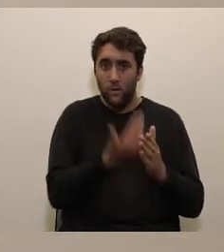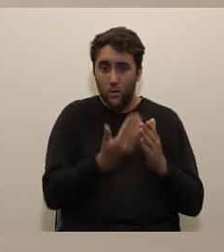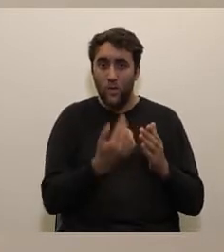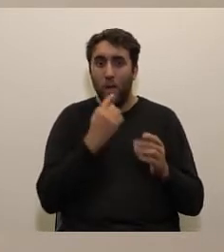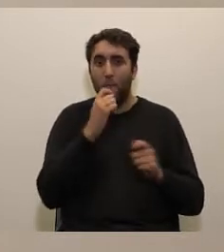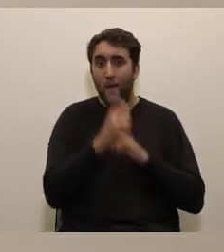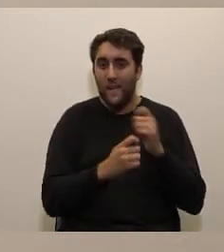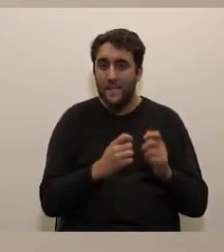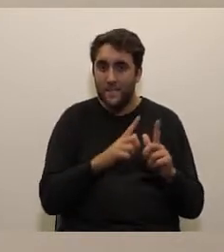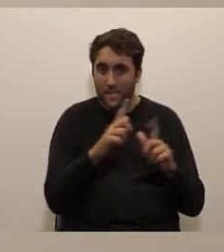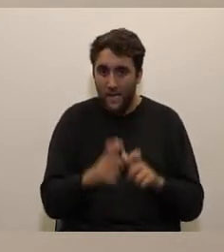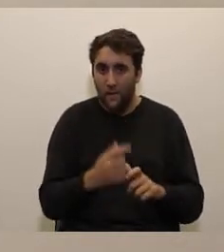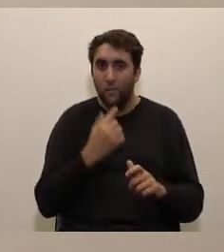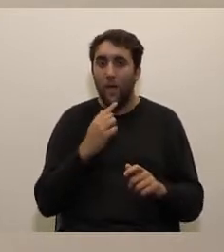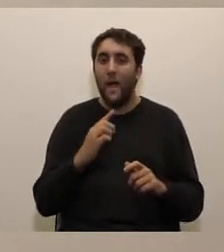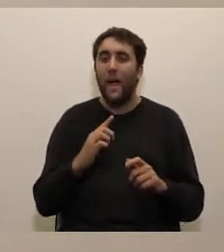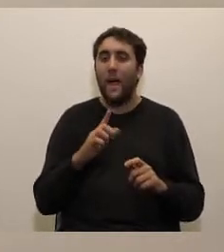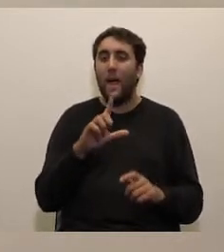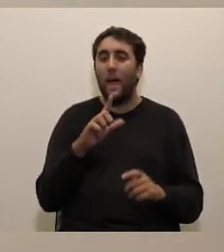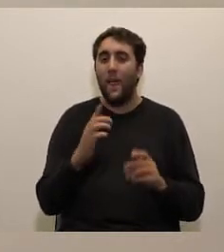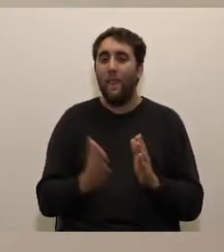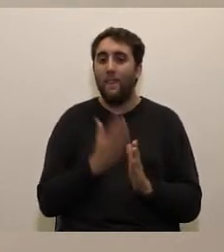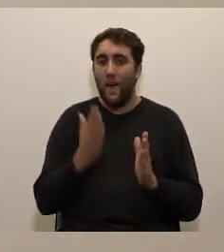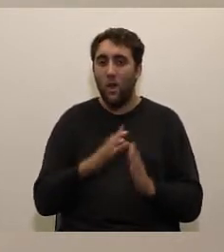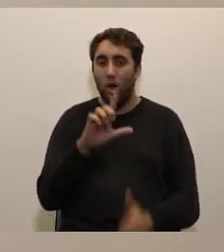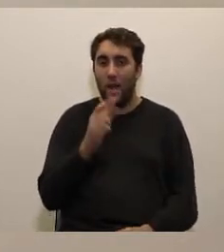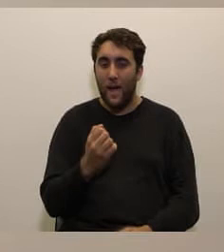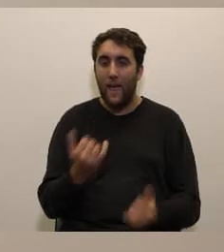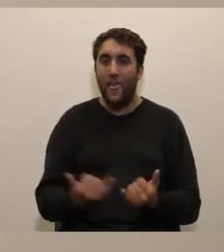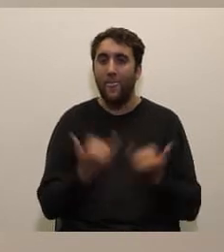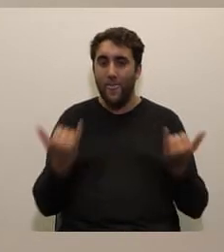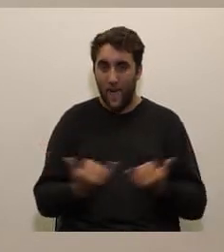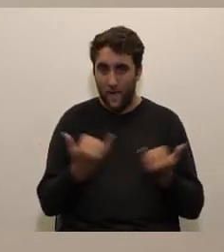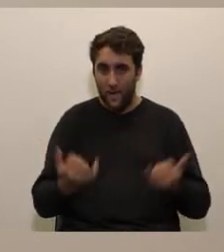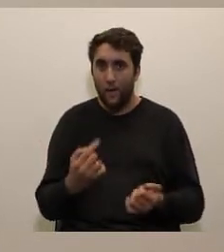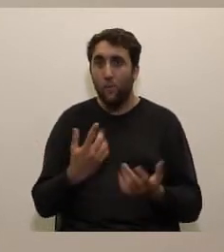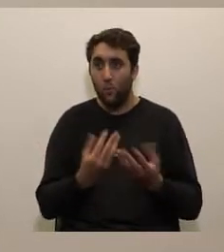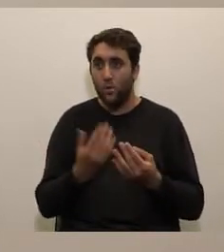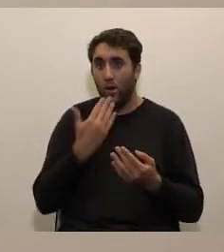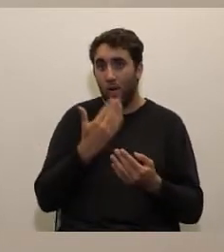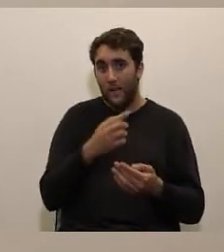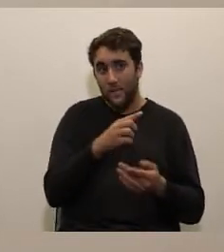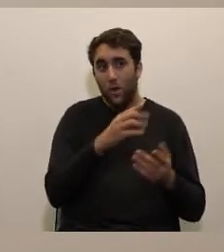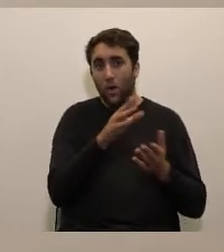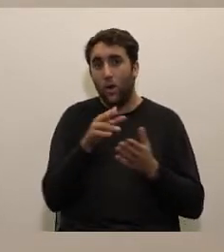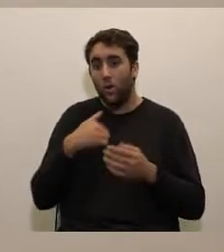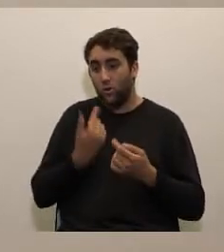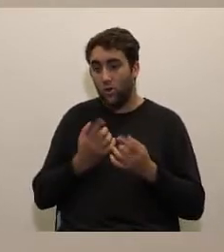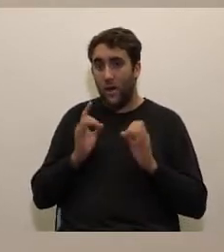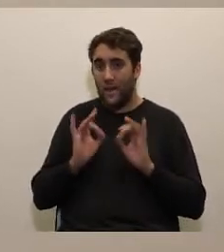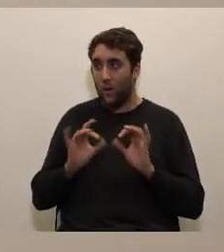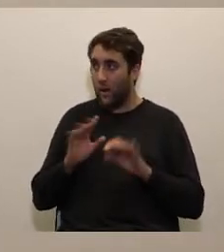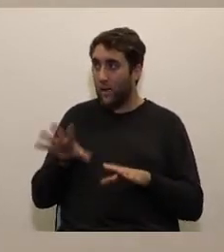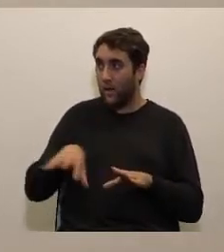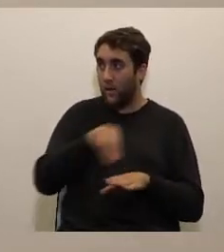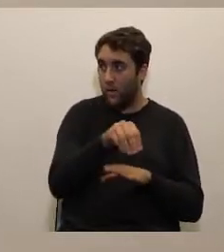de prensa. La Diaria utiliza un montón de fotos desde Naturalista, que está buenísimo. Entonces sí, tenemos como